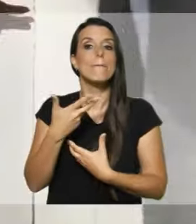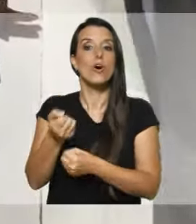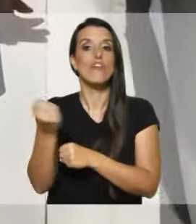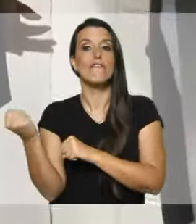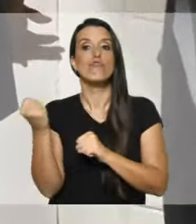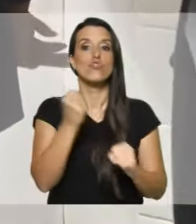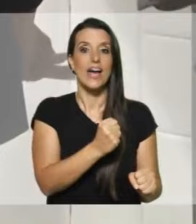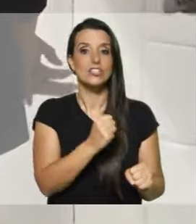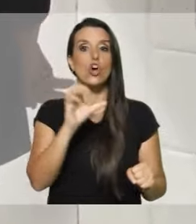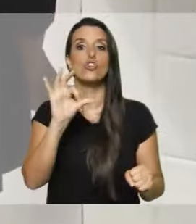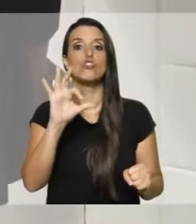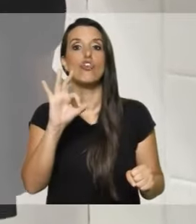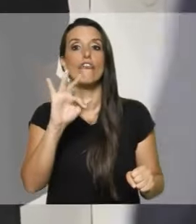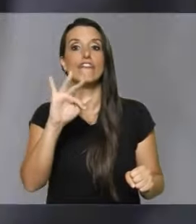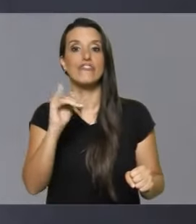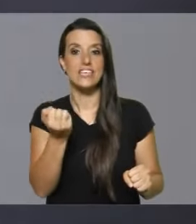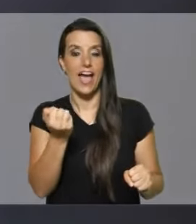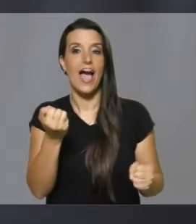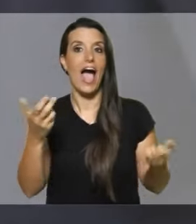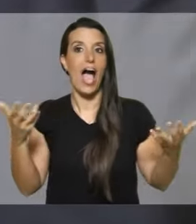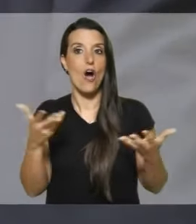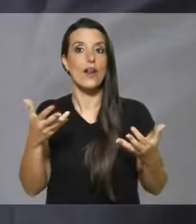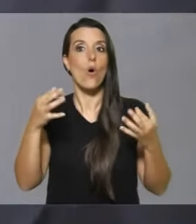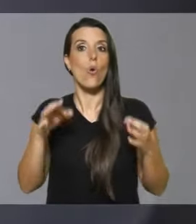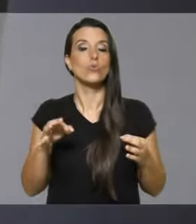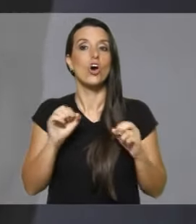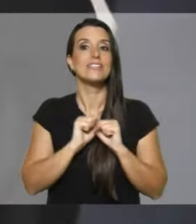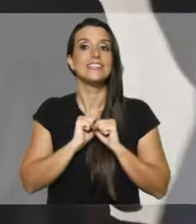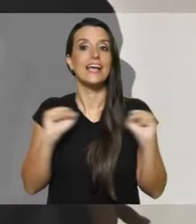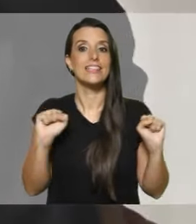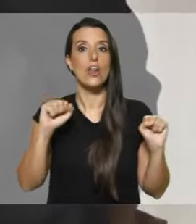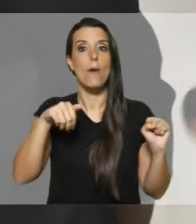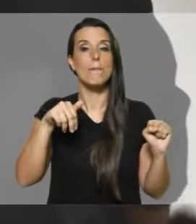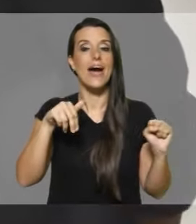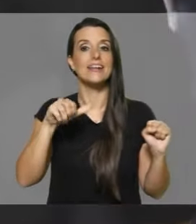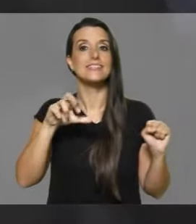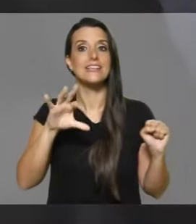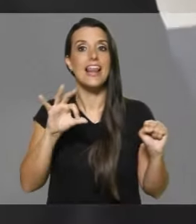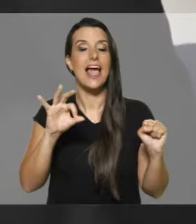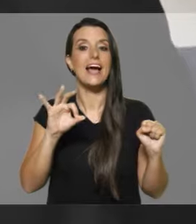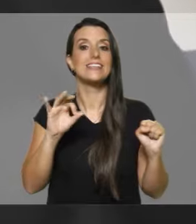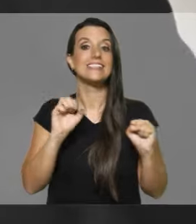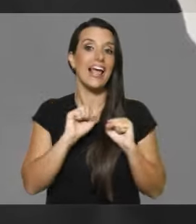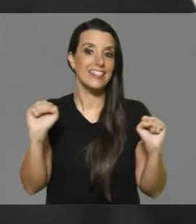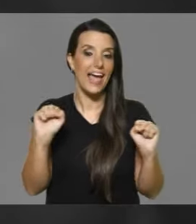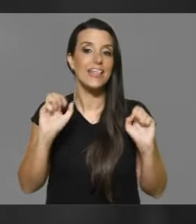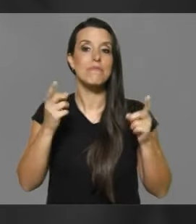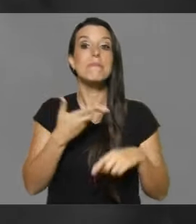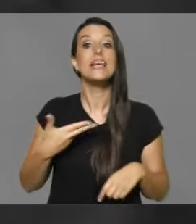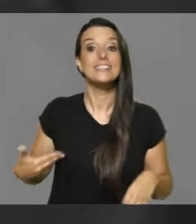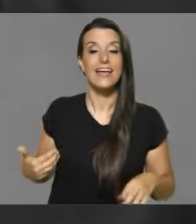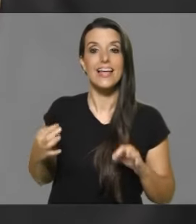fundación Sofía estamos justamente con la secretaria Marcela Carrasco secretaria ejecutiva el presidente recién